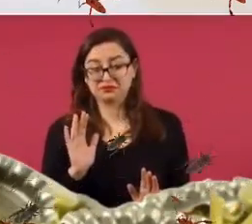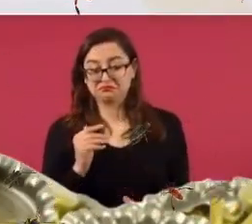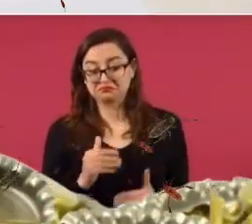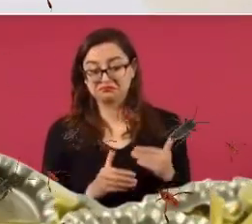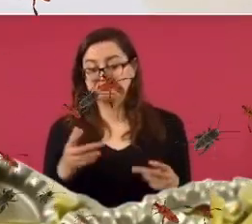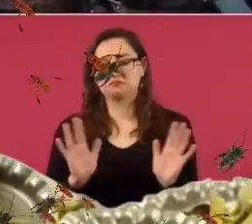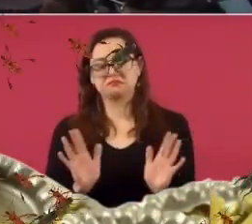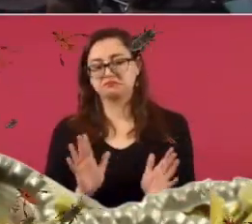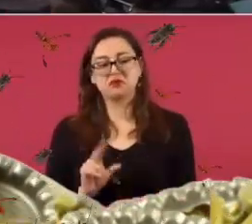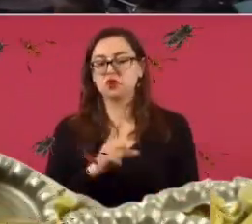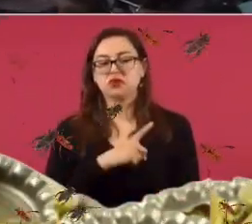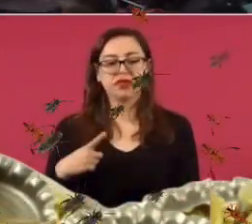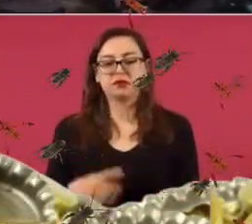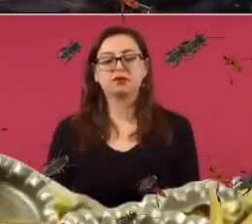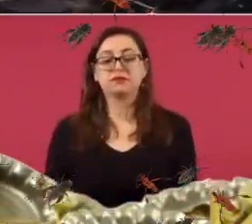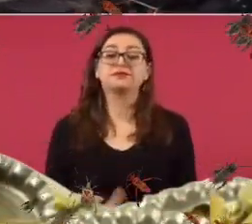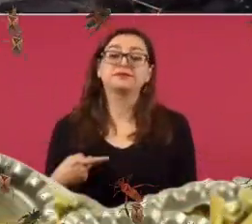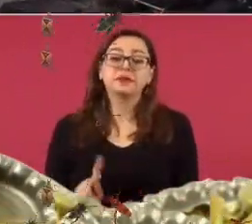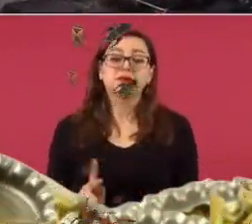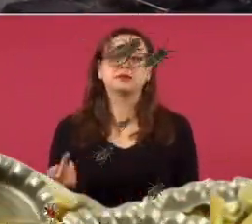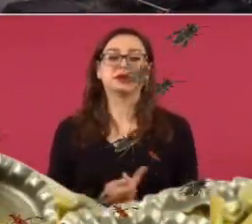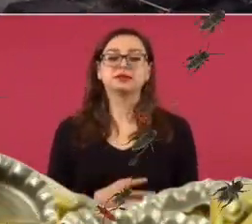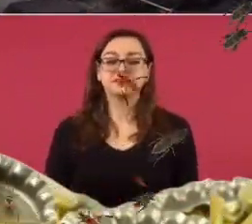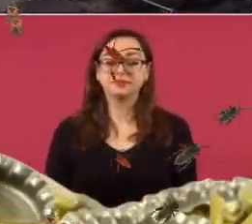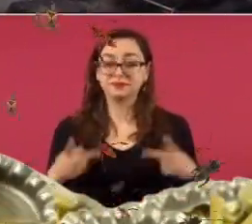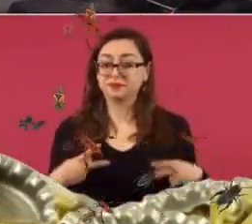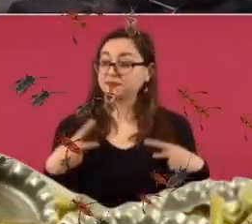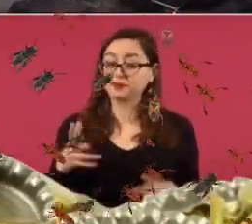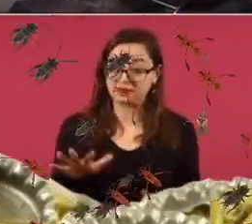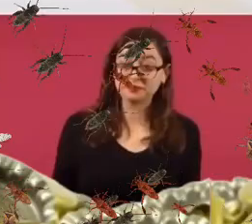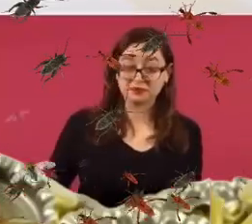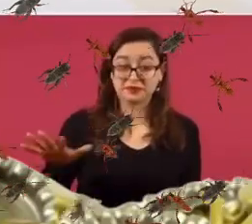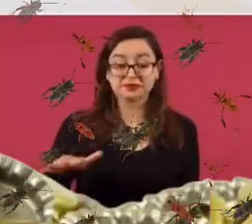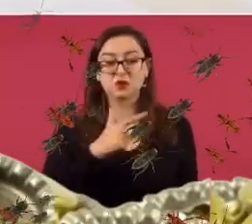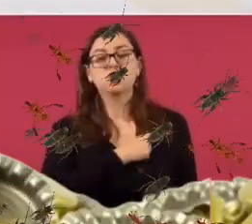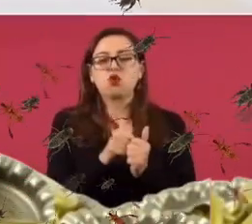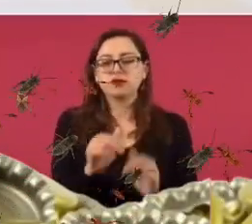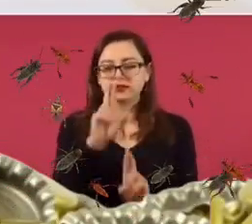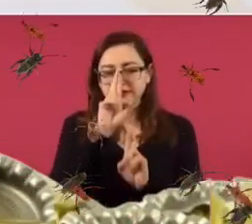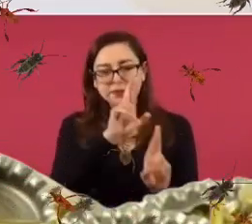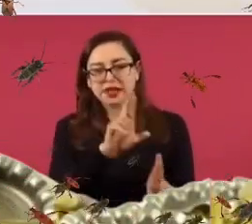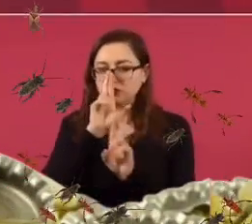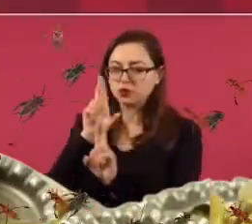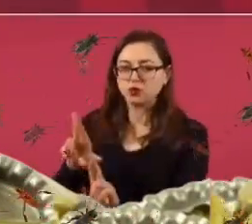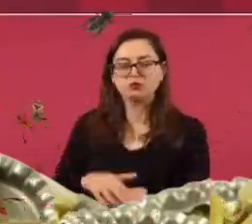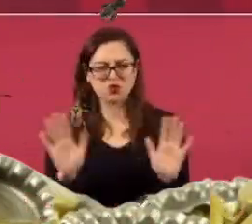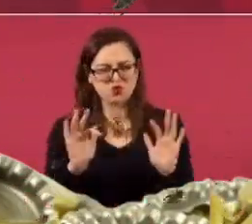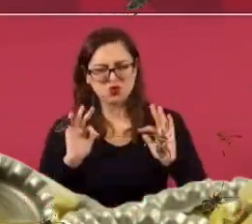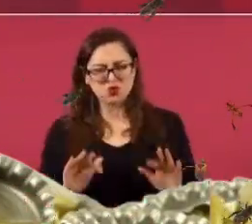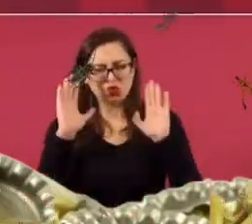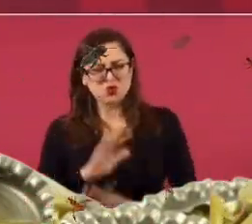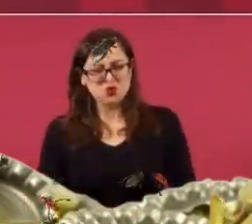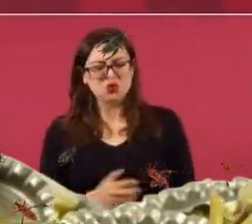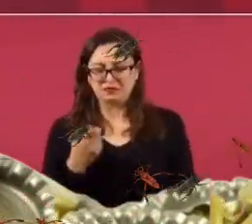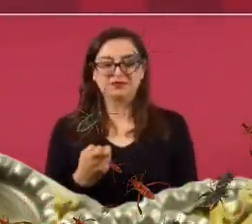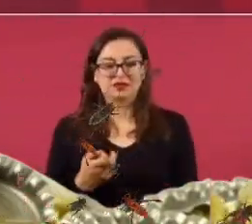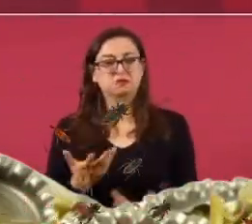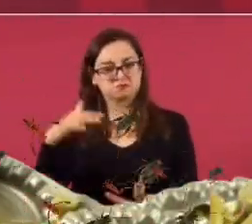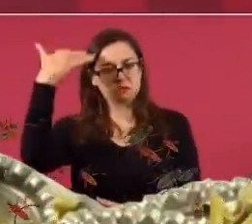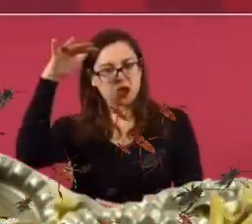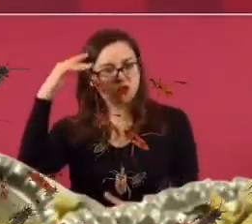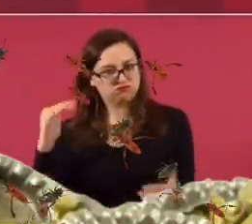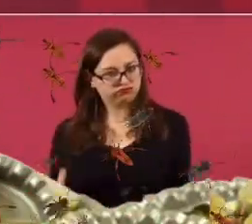Le va mal, pero a la gente le gusta mucho, mucho, mucho, mucho, el que haya respeto, el que no haya pleito, que haya